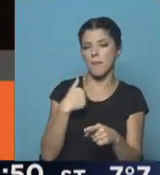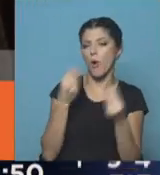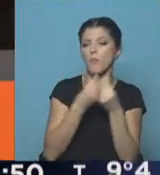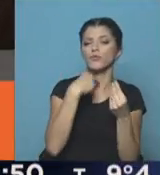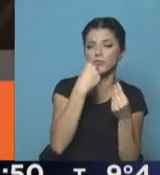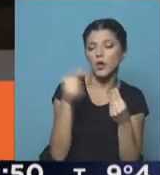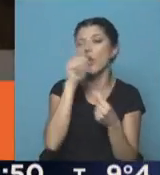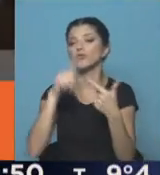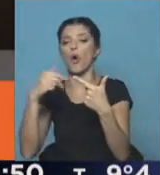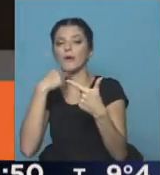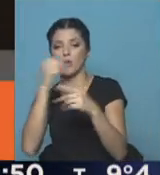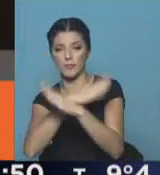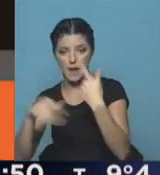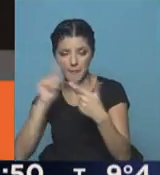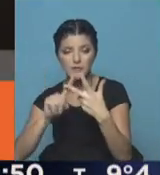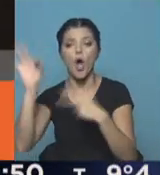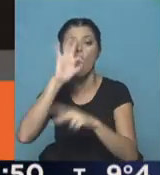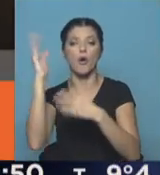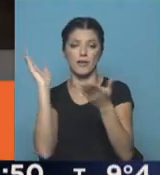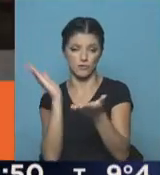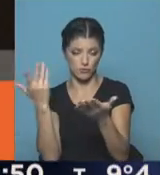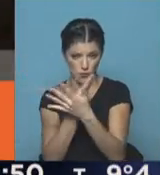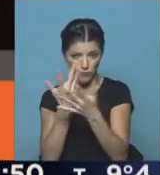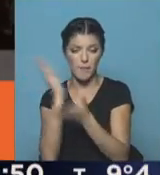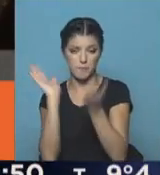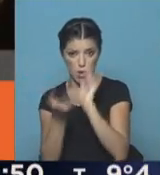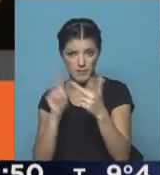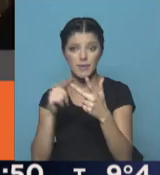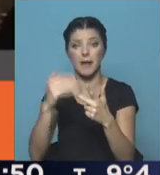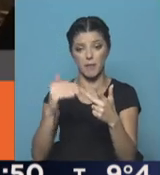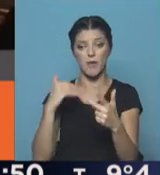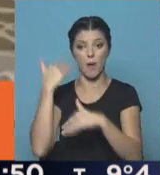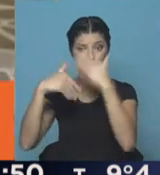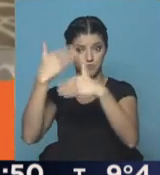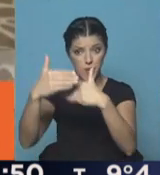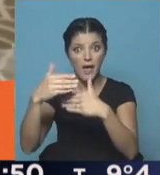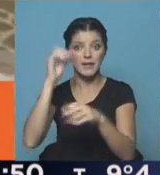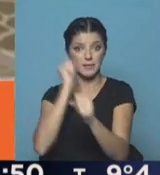hijos con discapacidad o víctimas de violencia de género para que puedan crecer y ganar autonomía laboral.